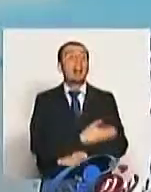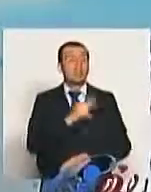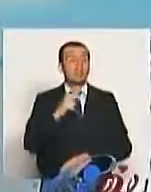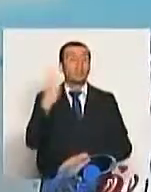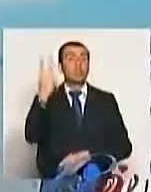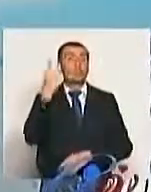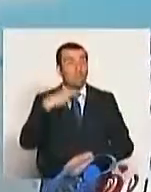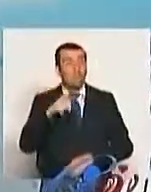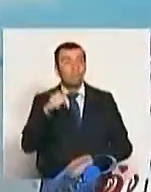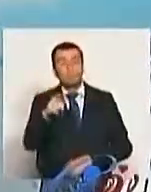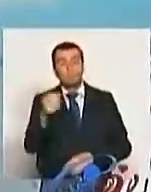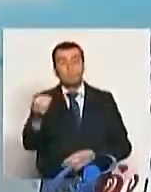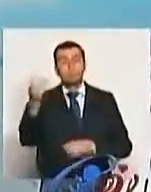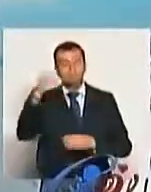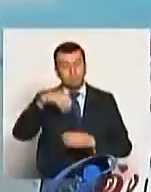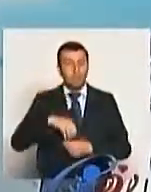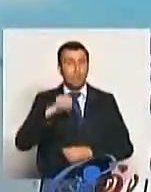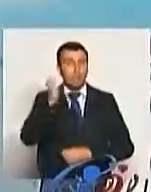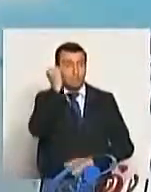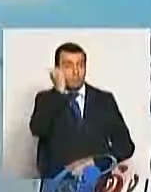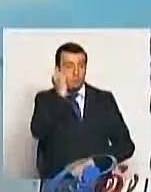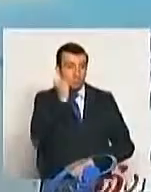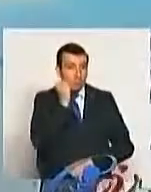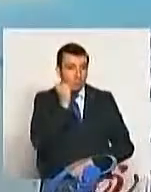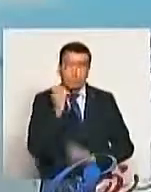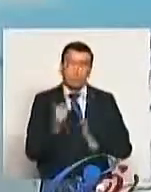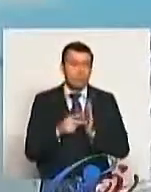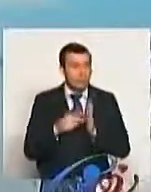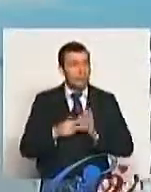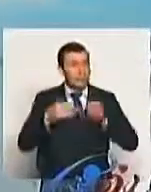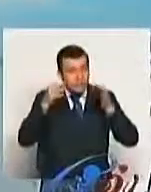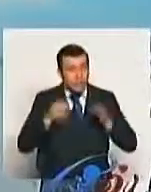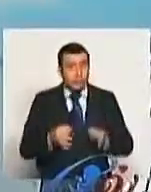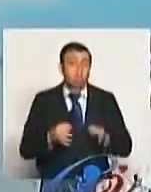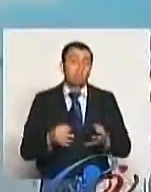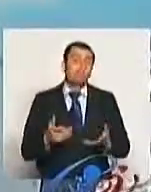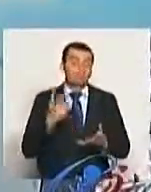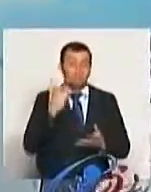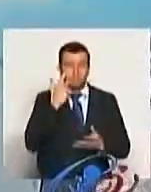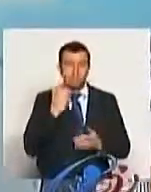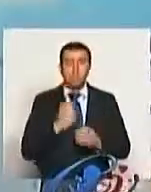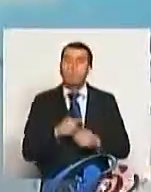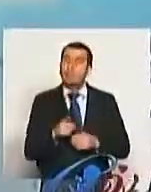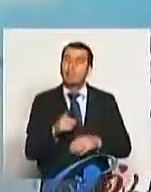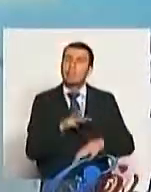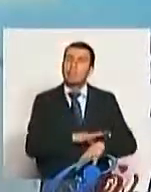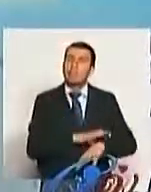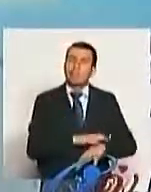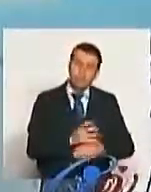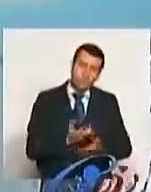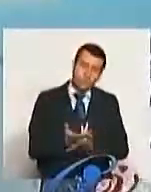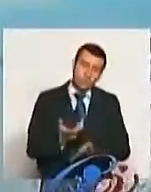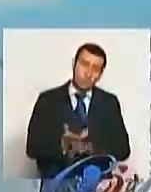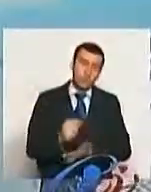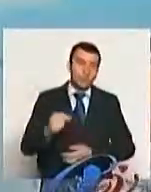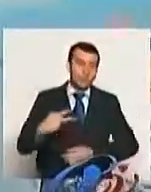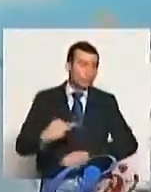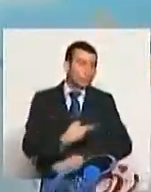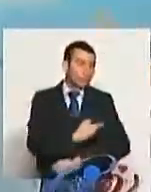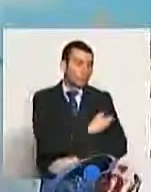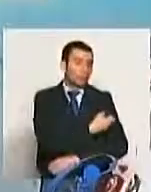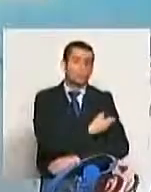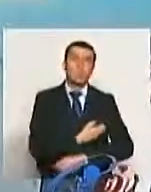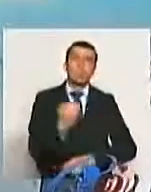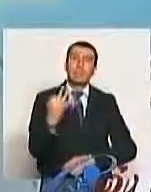Entonces no es muy fidedigna en ese sentido. Por eso los médicos les mandan la inyección trimestral, la de cada